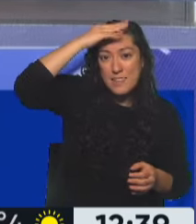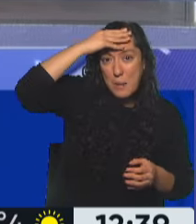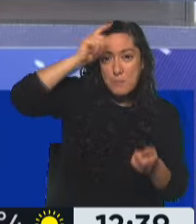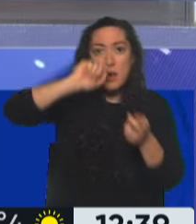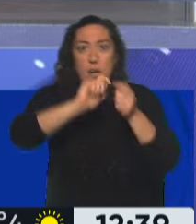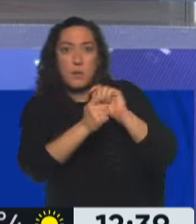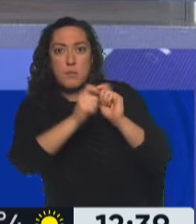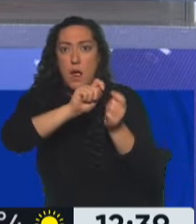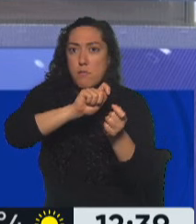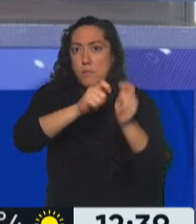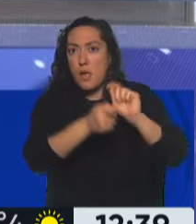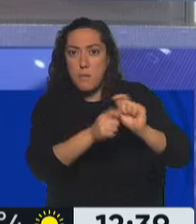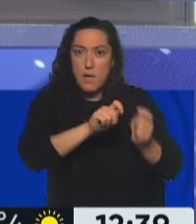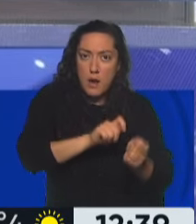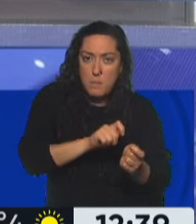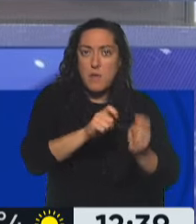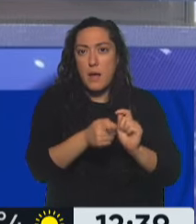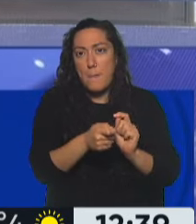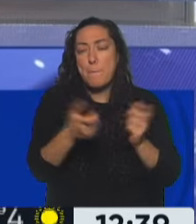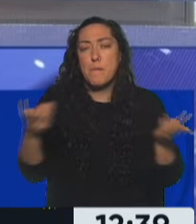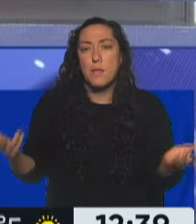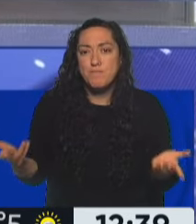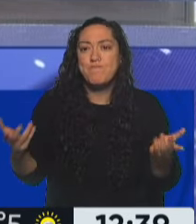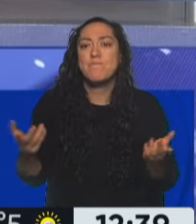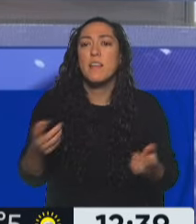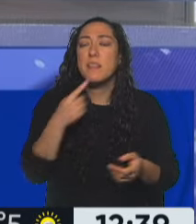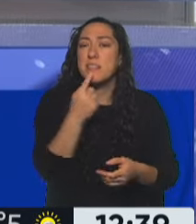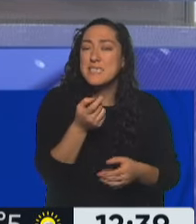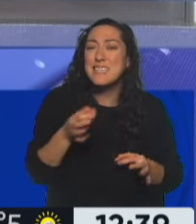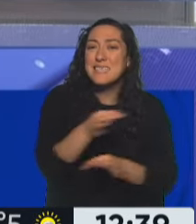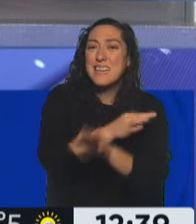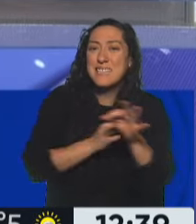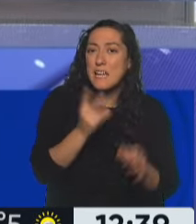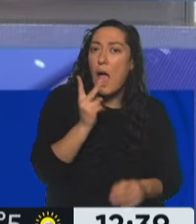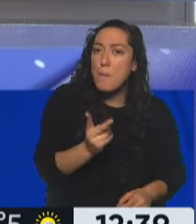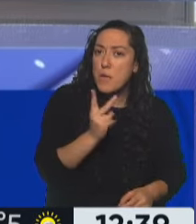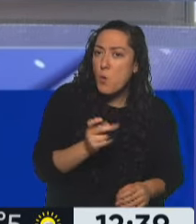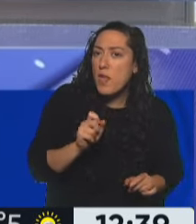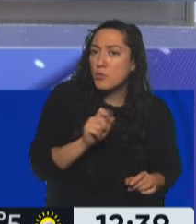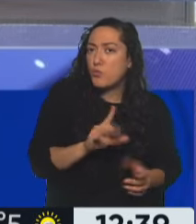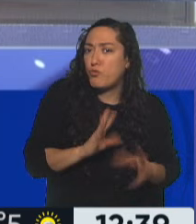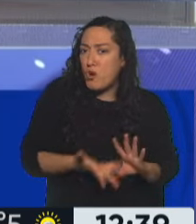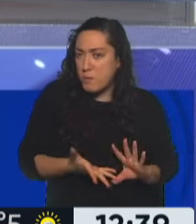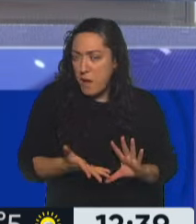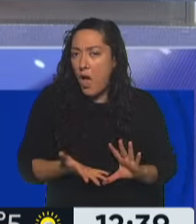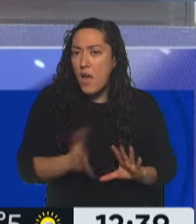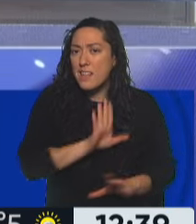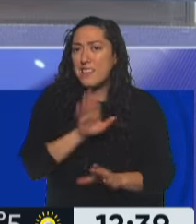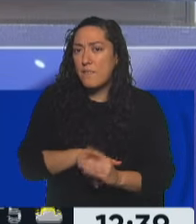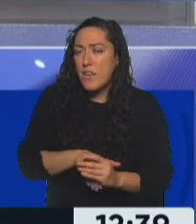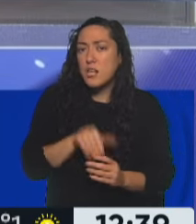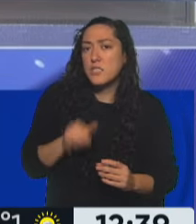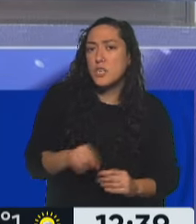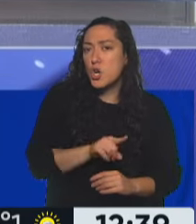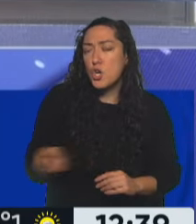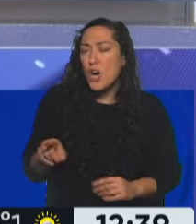que se ha mantenido dentro de este paraguas global que llaman ambigüedad estratégica, ¿no? Es decir, intervenir o no. Yo creo que las señales de modernización